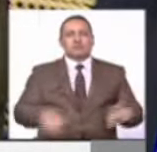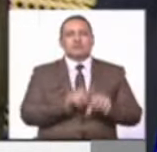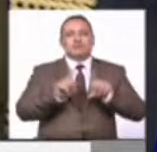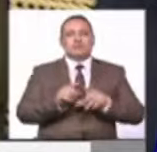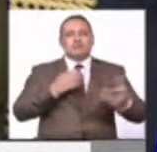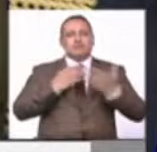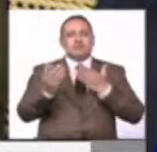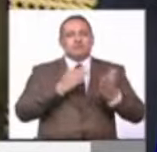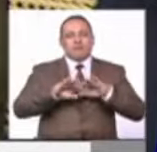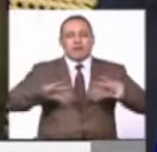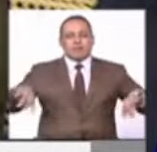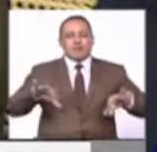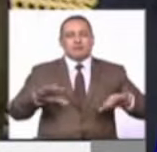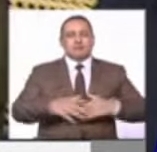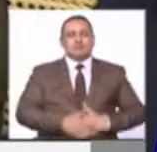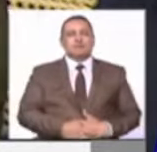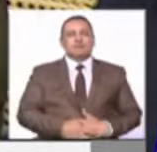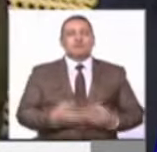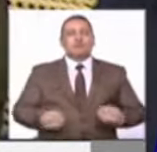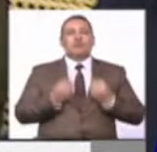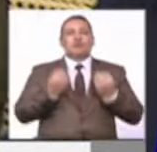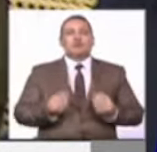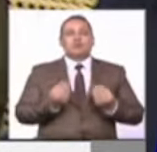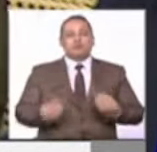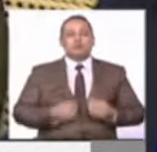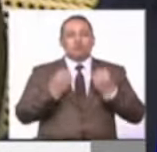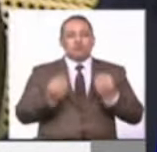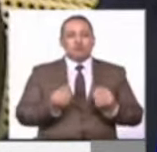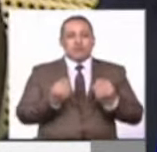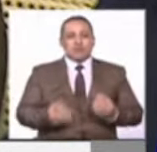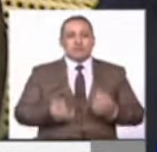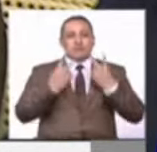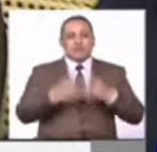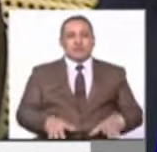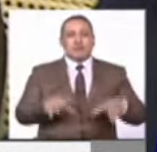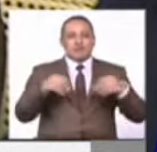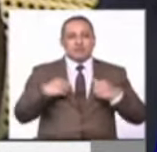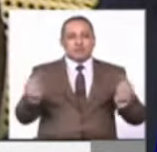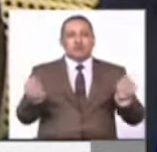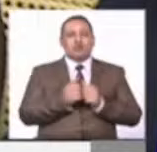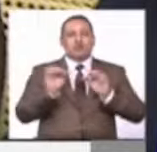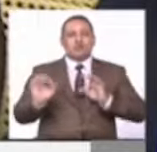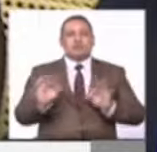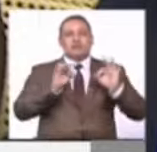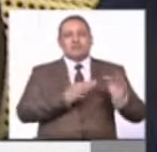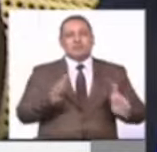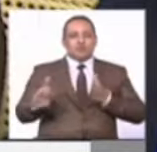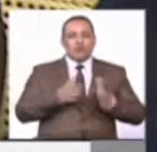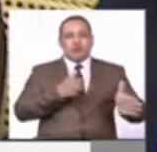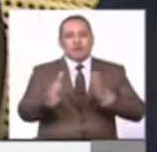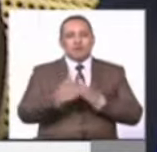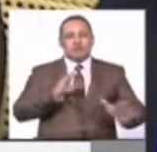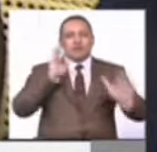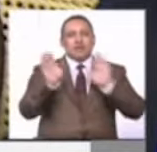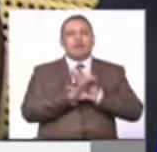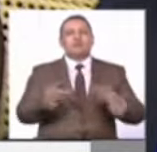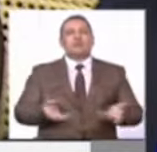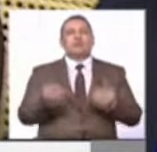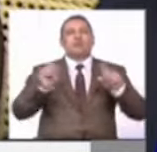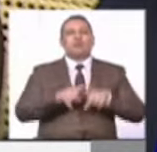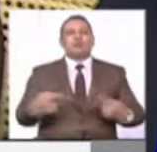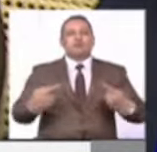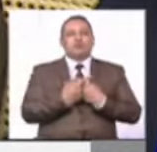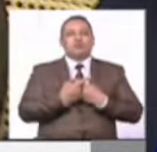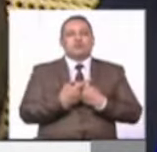manera islada Por qué Porque ha tomado en esa misma ejemplos de cuando hay